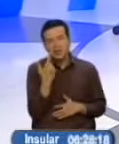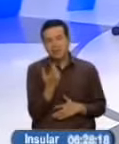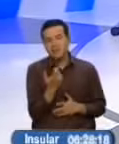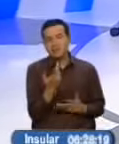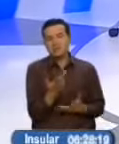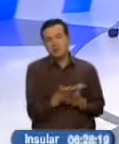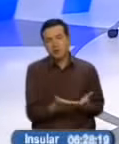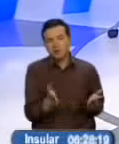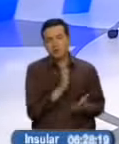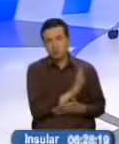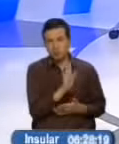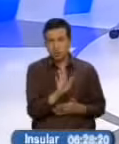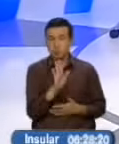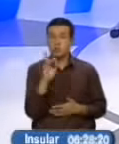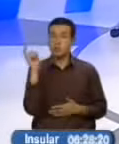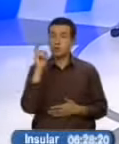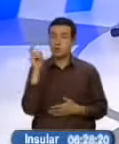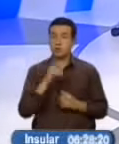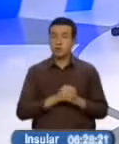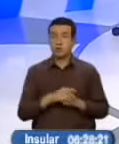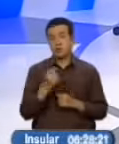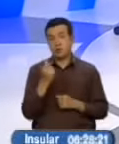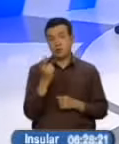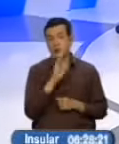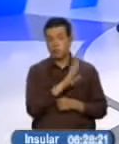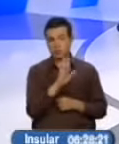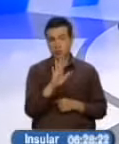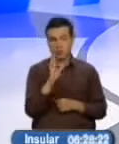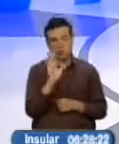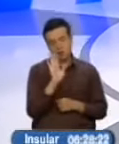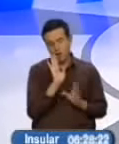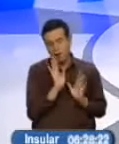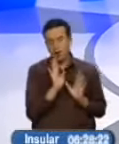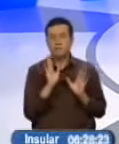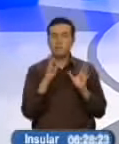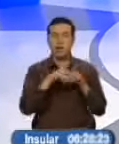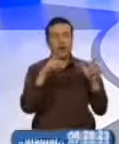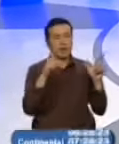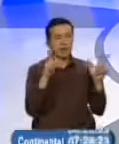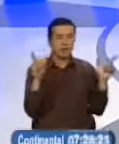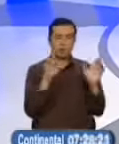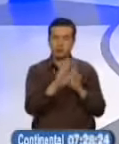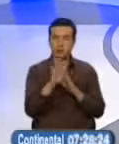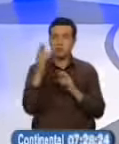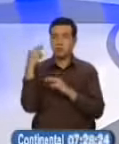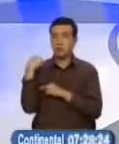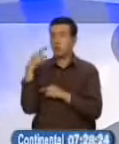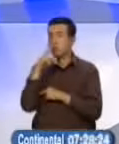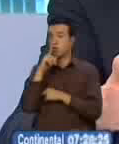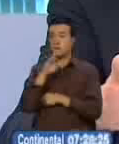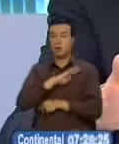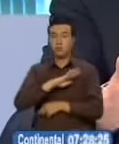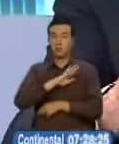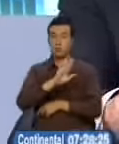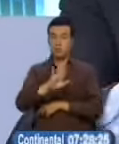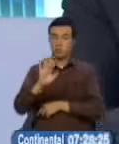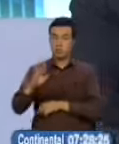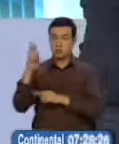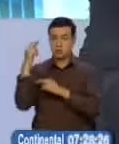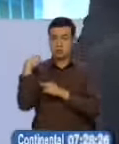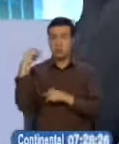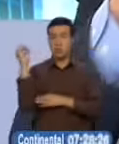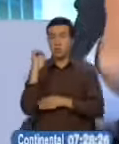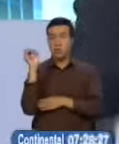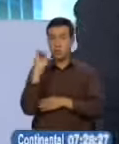reacción. Y eso también requiere dinero. ¿Eso es básicamente una asignación de competencia a los gobiernos autónomos descentralizados